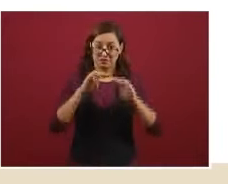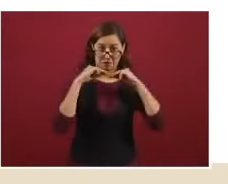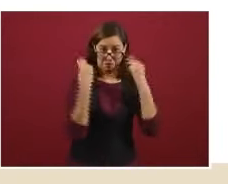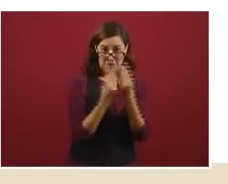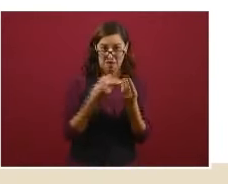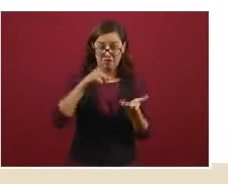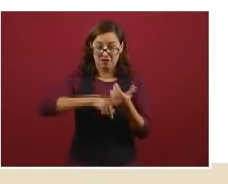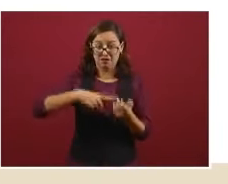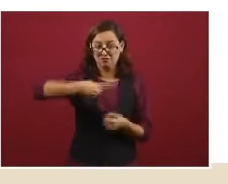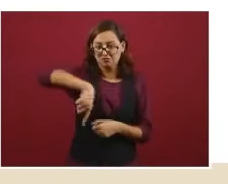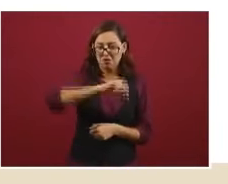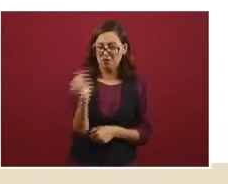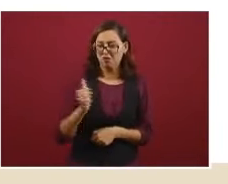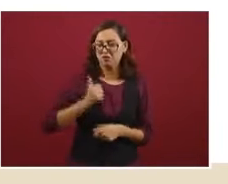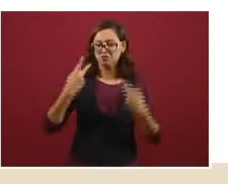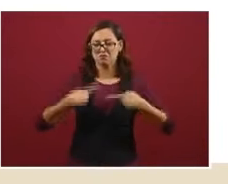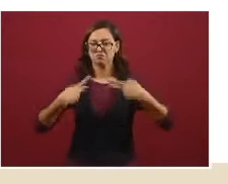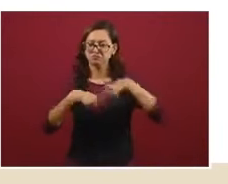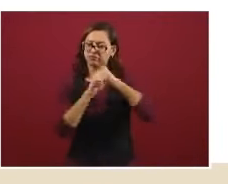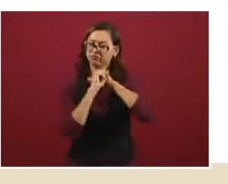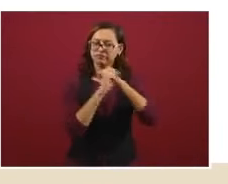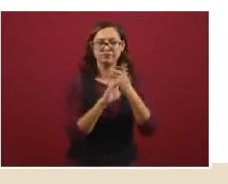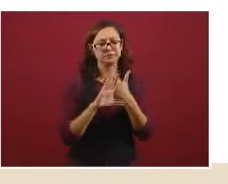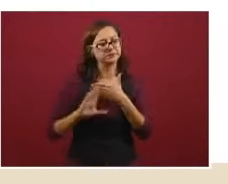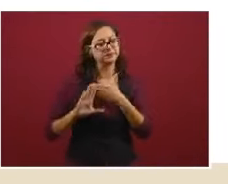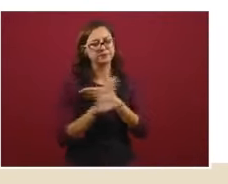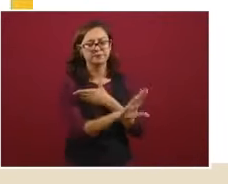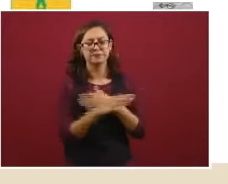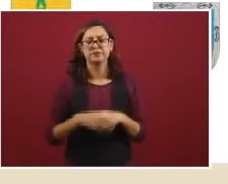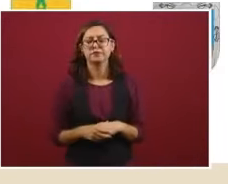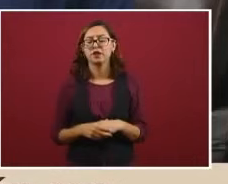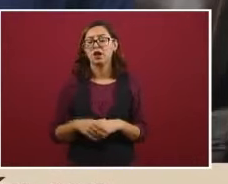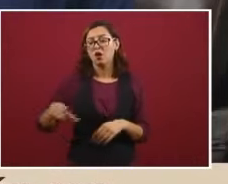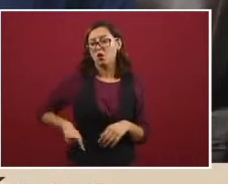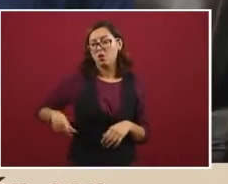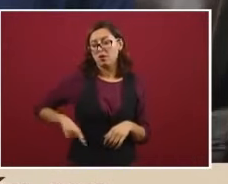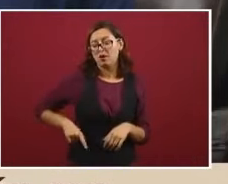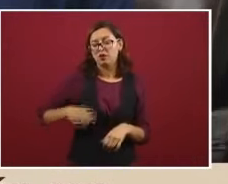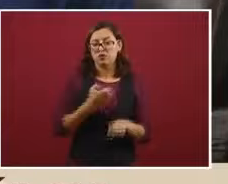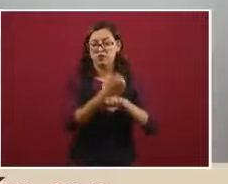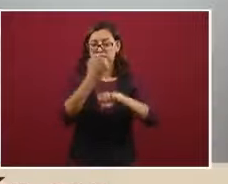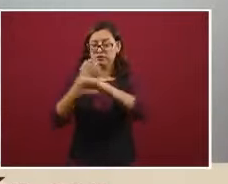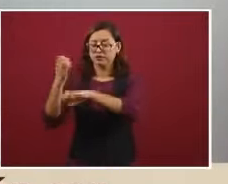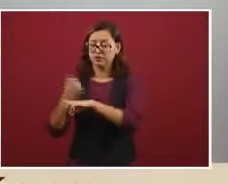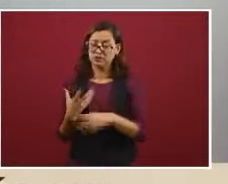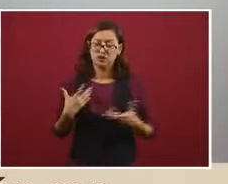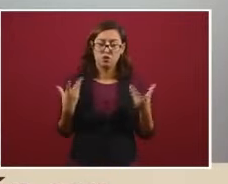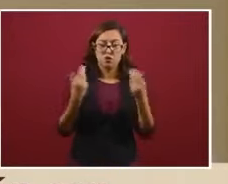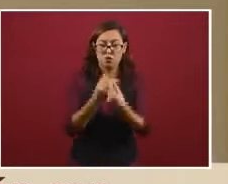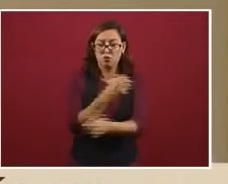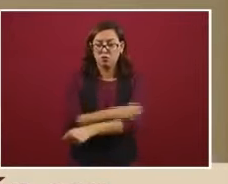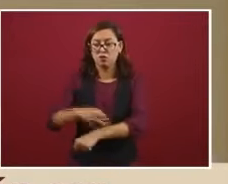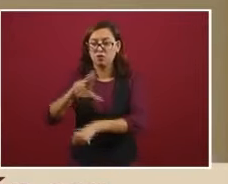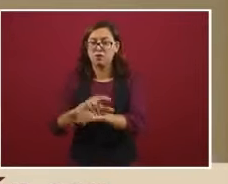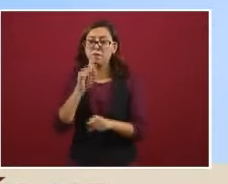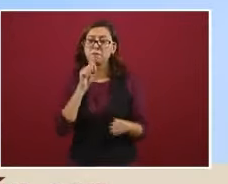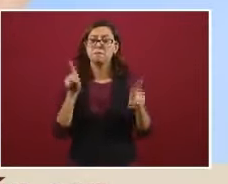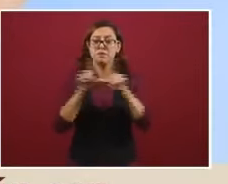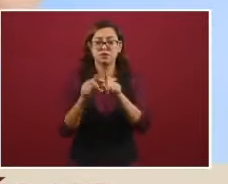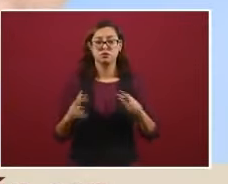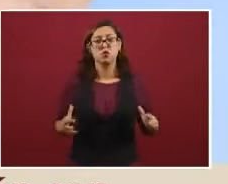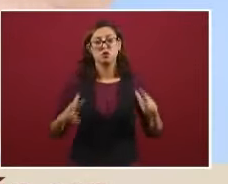en el tráfico de personas migrantes. Coordinación con los gobiernos estatales. Coordinación y participación con instituciones